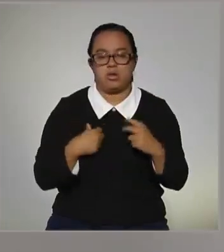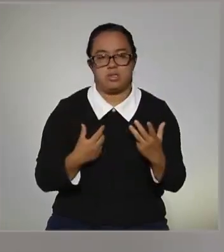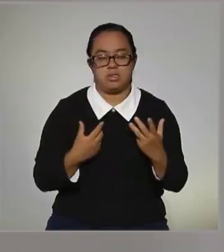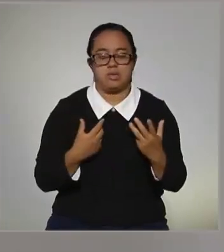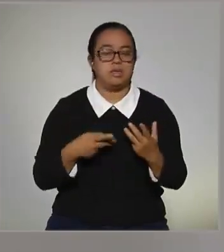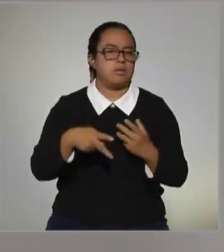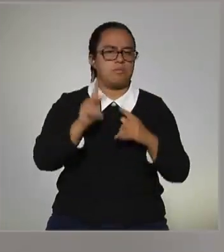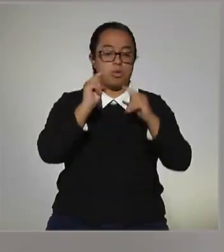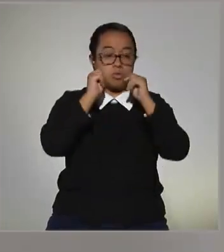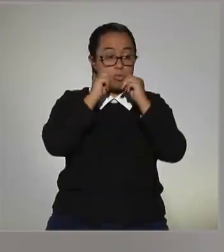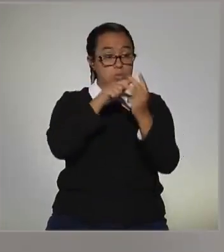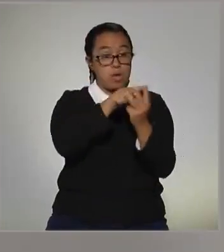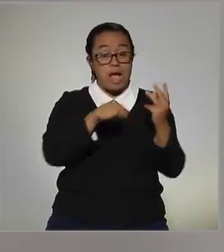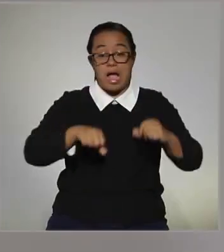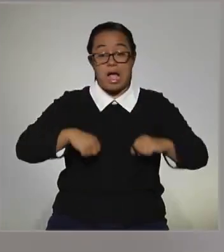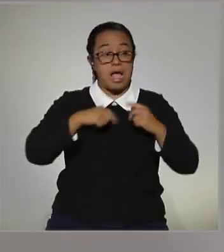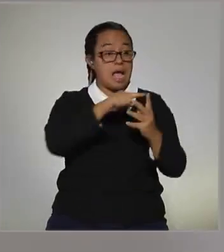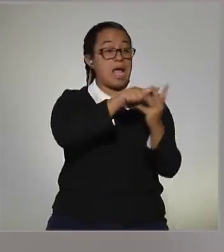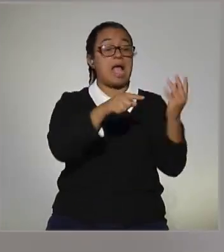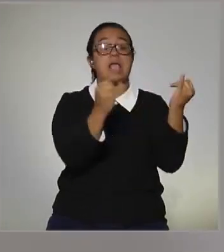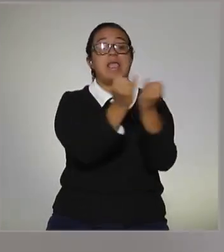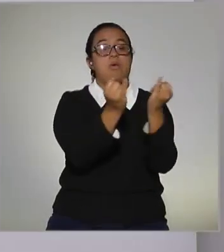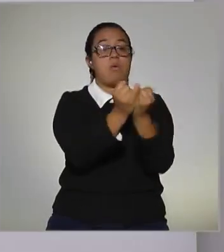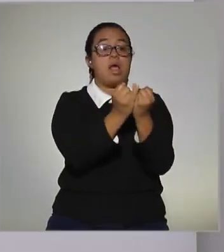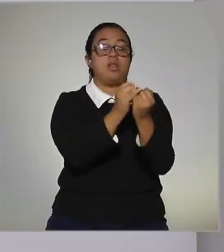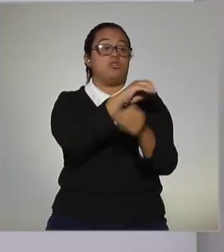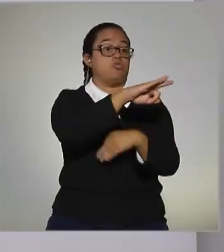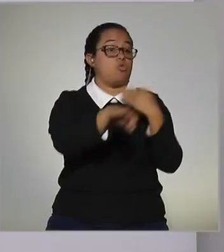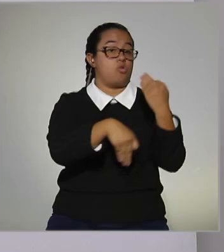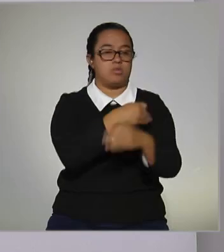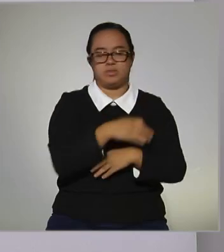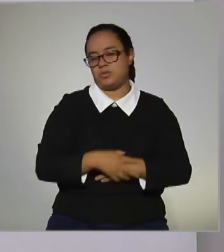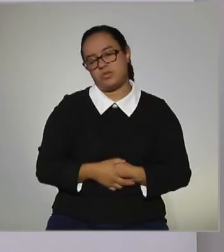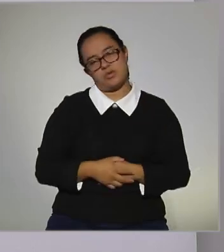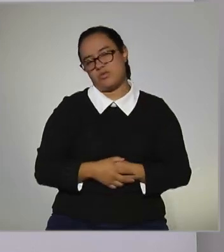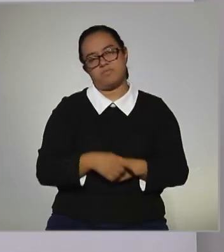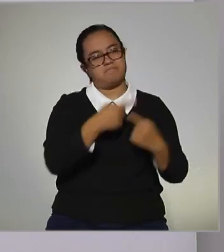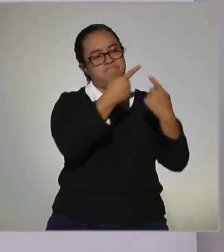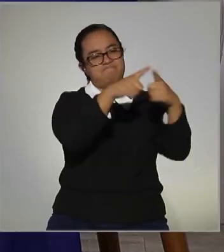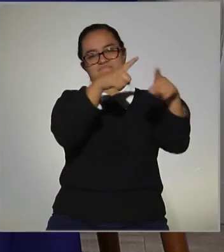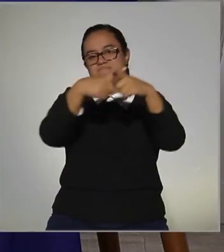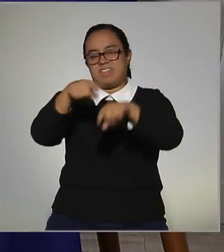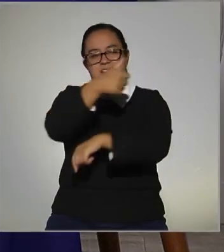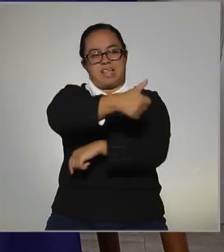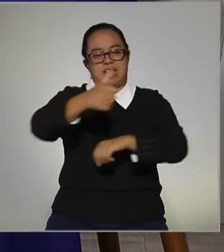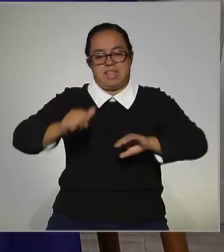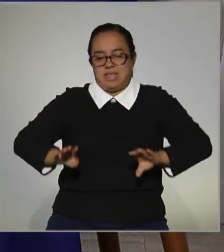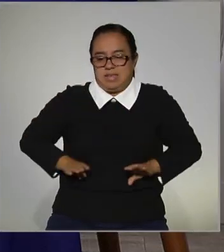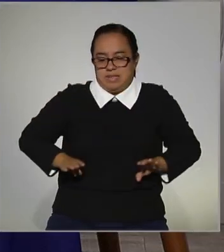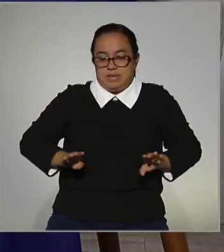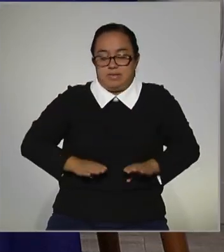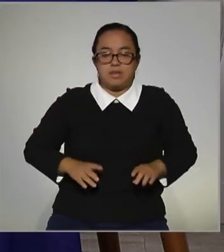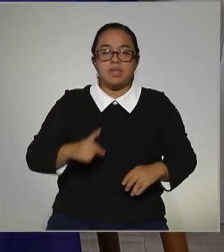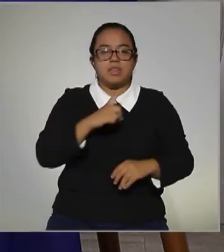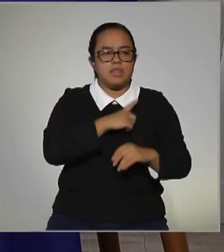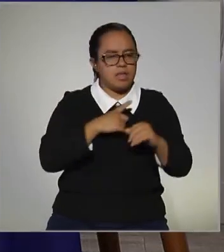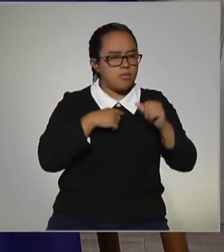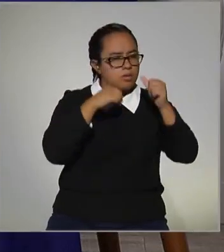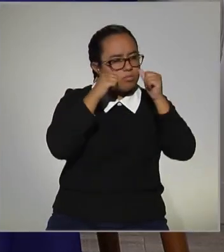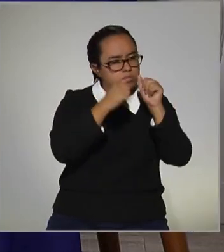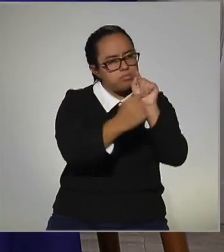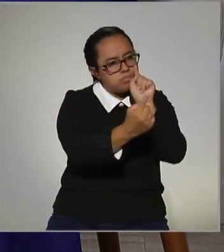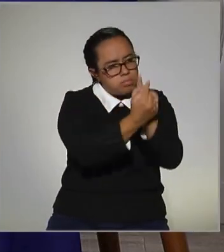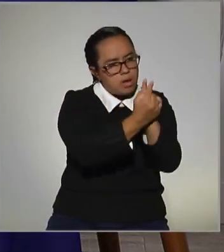sean adolescentes, es que todos están en la adolescencia, entonces con todos me pasa lo mismo, no, nunca nos va a pasar lo mismo. Entonces, escuchar a cada uno por